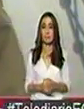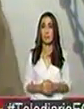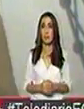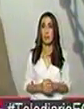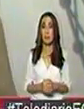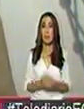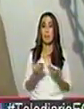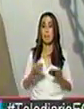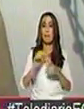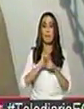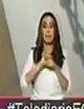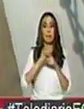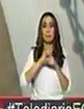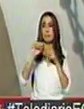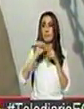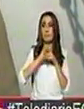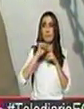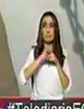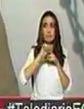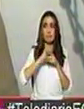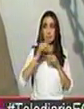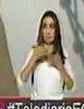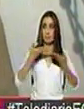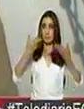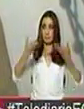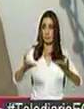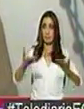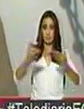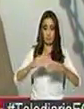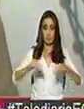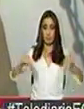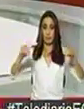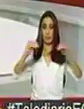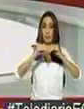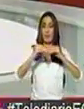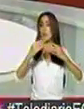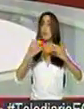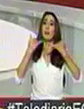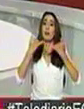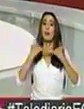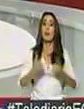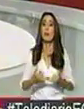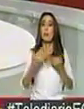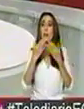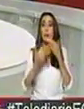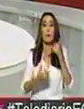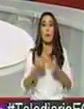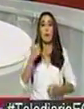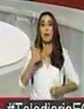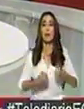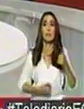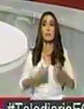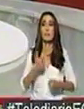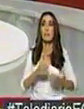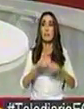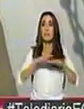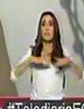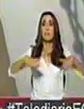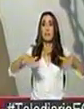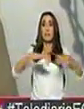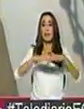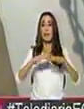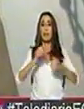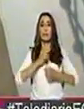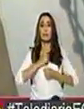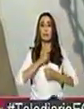ya preparando nuestra lucha que fue durante 15 años y hoy pues contamos con el espacio propio